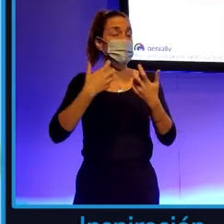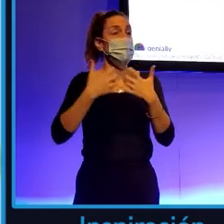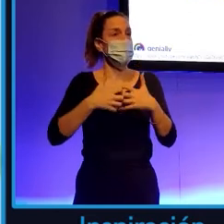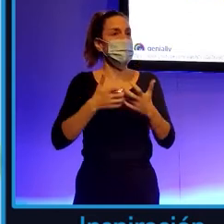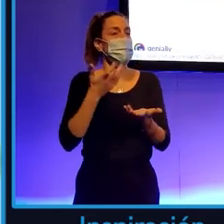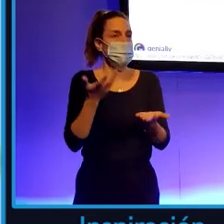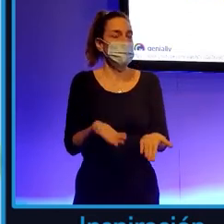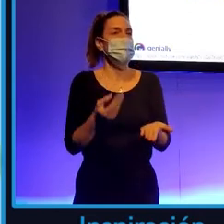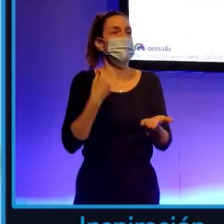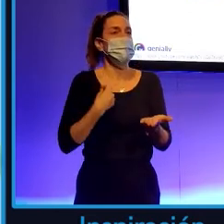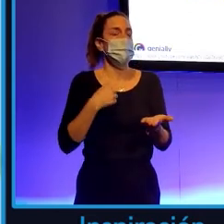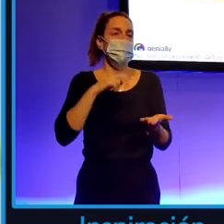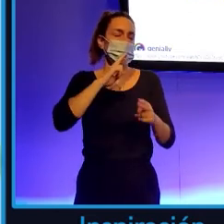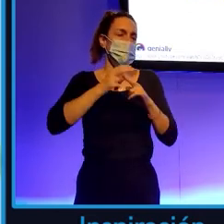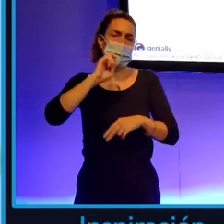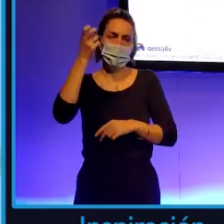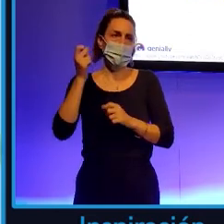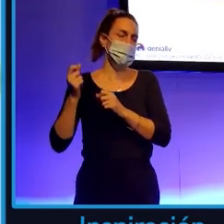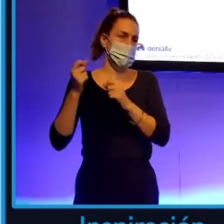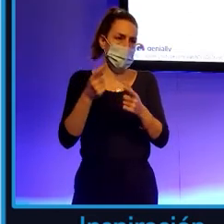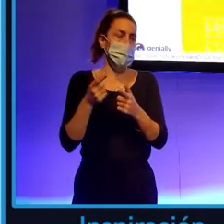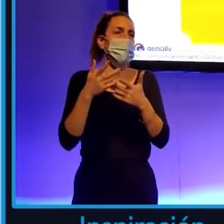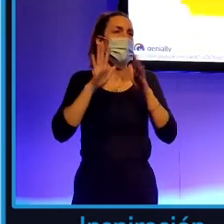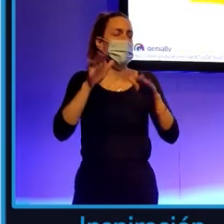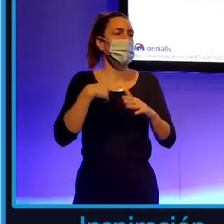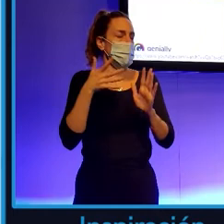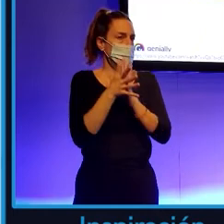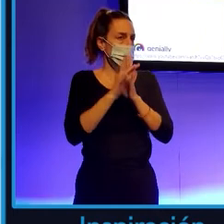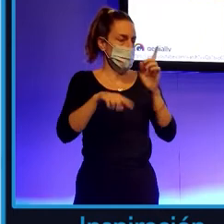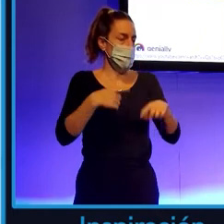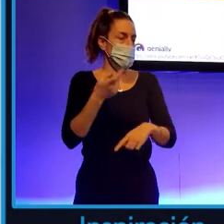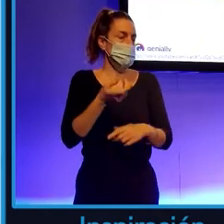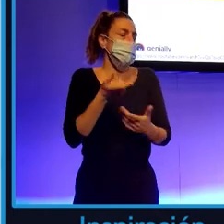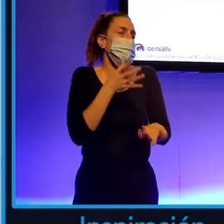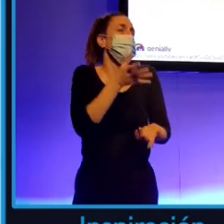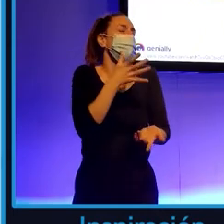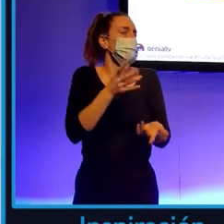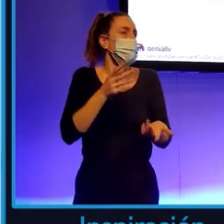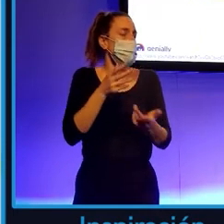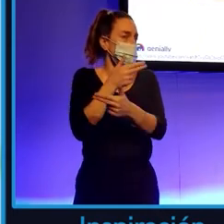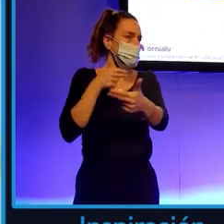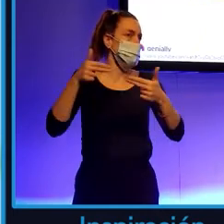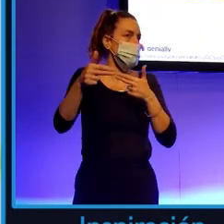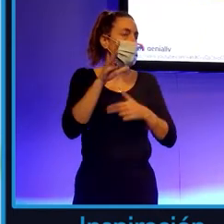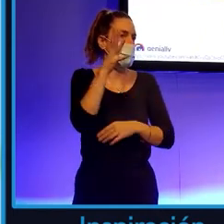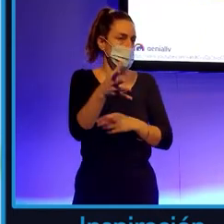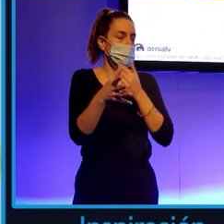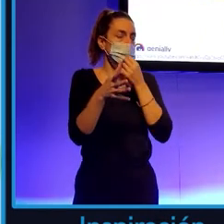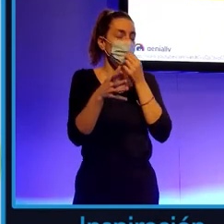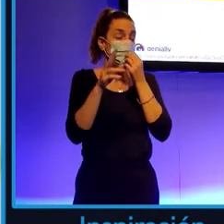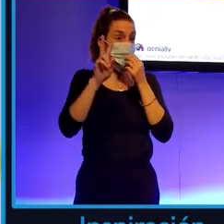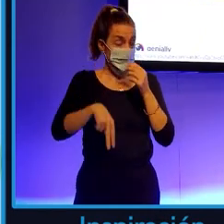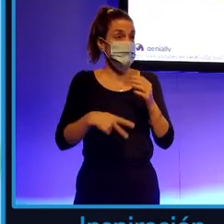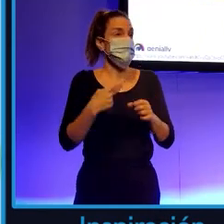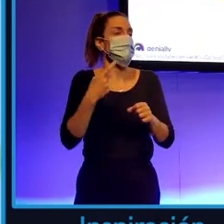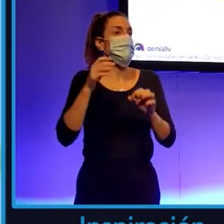industrial que yo la denominó de otra manera y luego lo comentaremos les comentaré a él porque también era un trabajo especializado y no se sorprenda